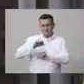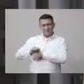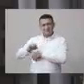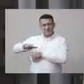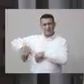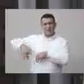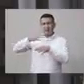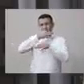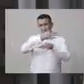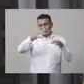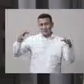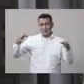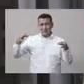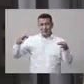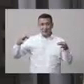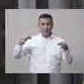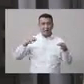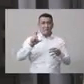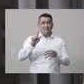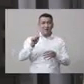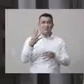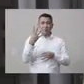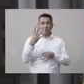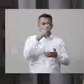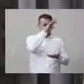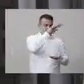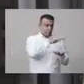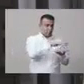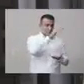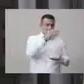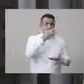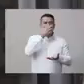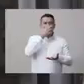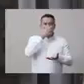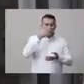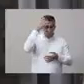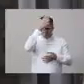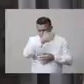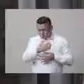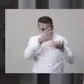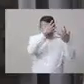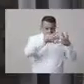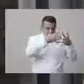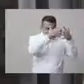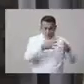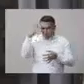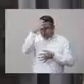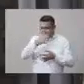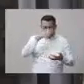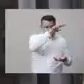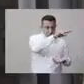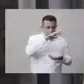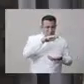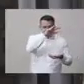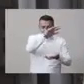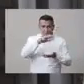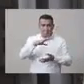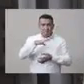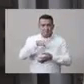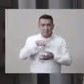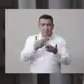incremento de contagios y hospitalizados, nos vimos en la necesidad de hacernos de 25 equipos